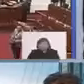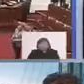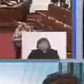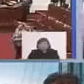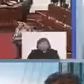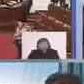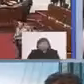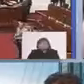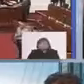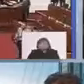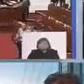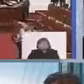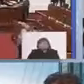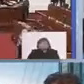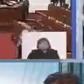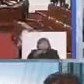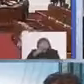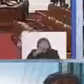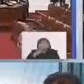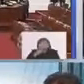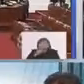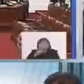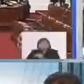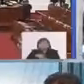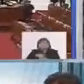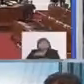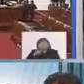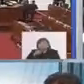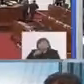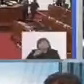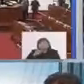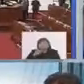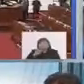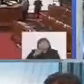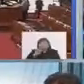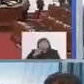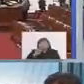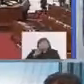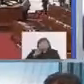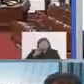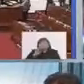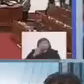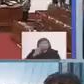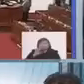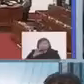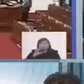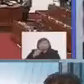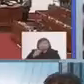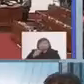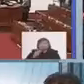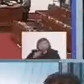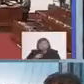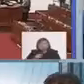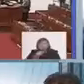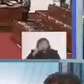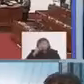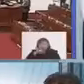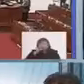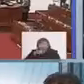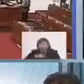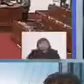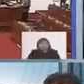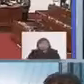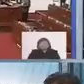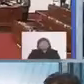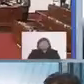esto por lo que se está suscitando en estos momentos no se va a dar, y se espera que en las próximas horas, de